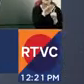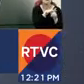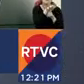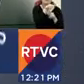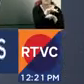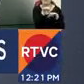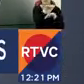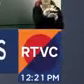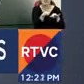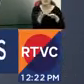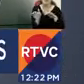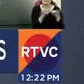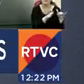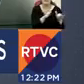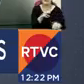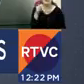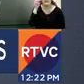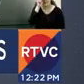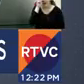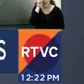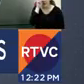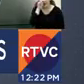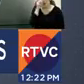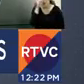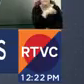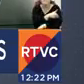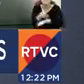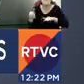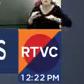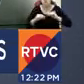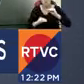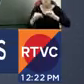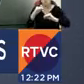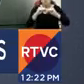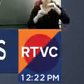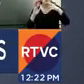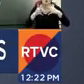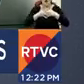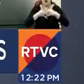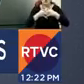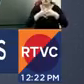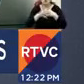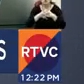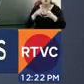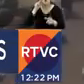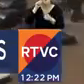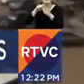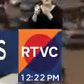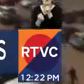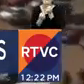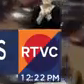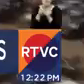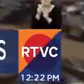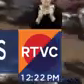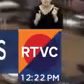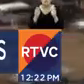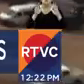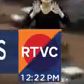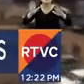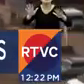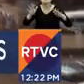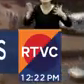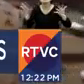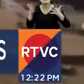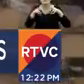En Nigeria, 1 millón de sacos de arroz fueron apilados en 15 pirámides en una ceremonia para apoyar a los agricultores del país. Este arroz fue sembrado